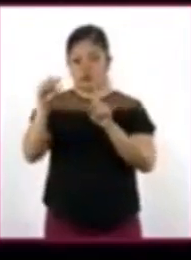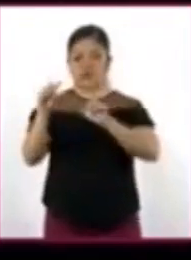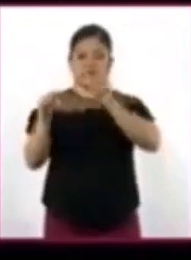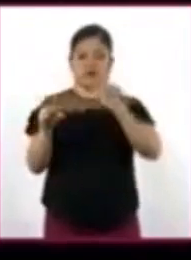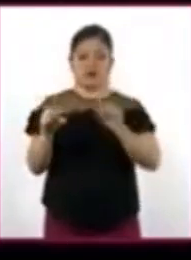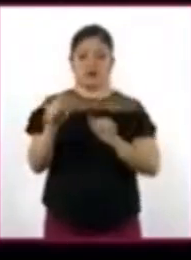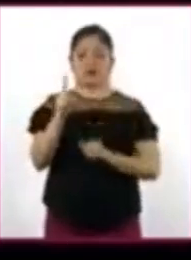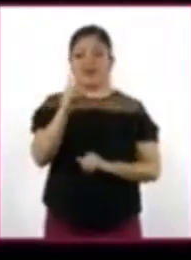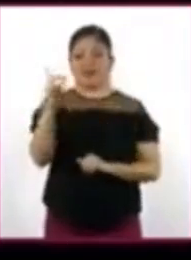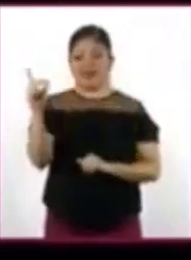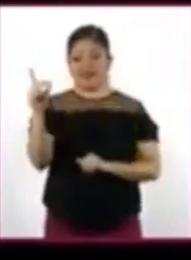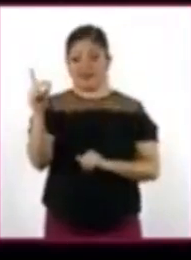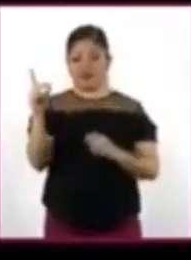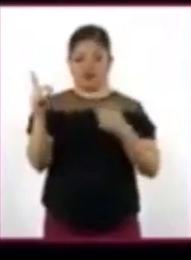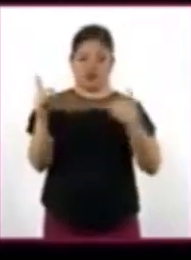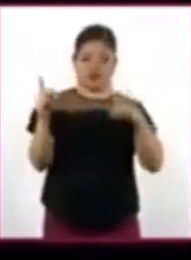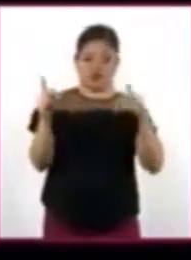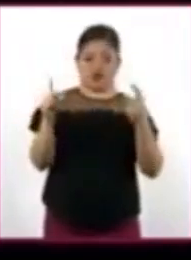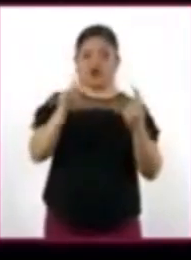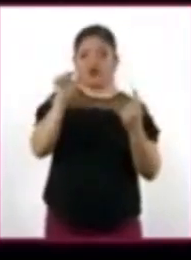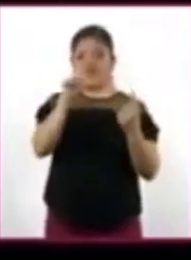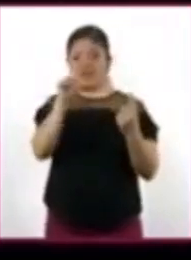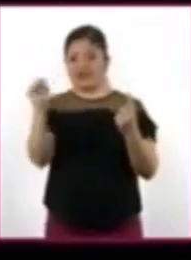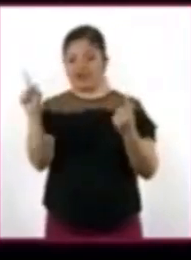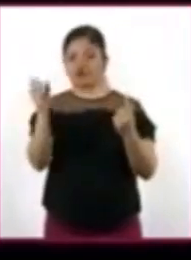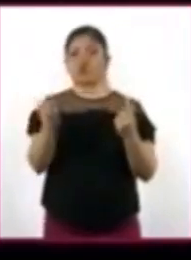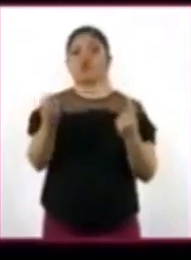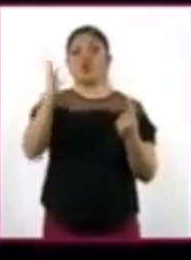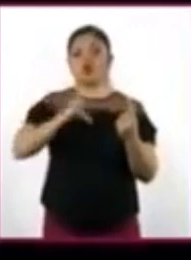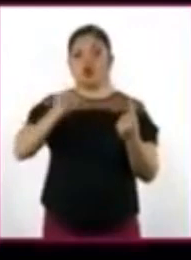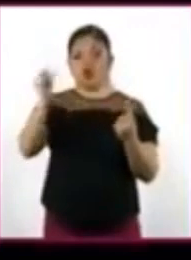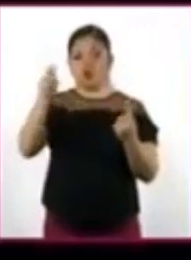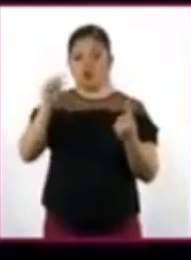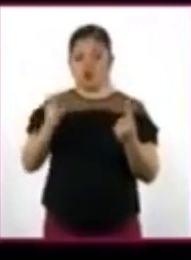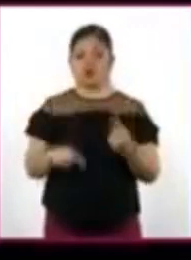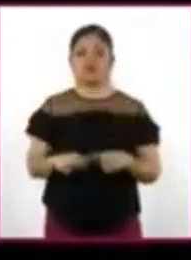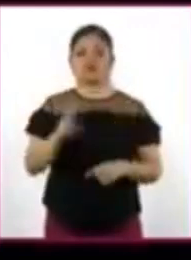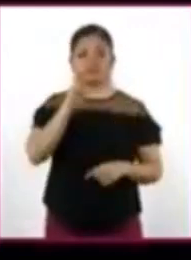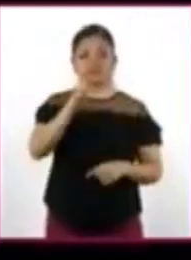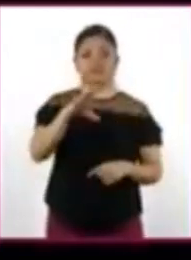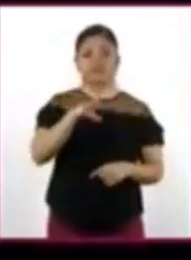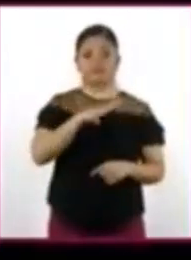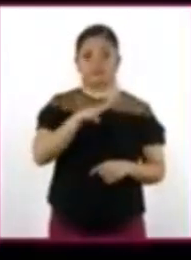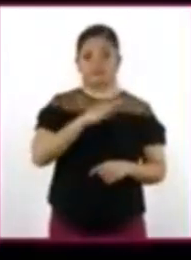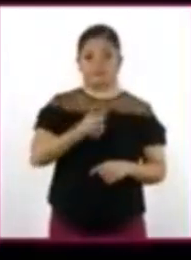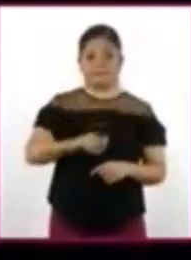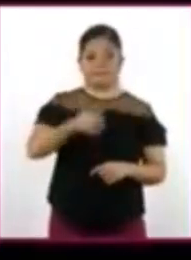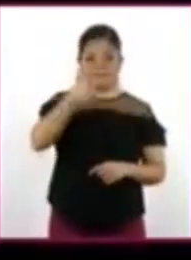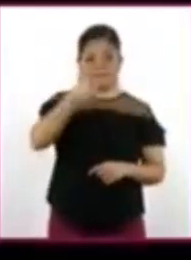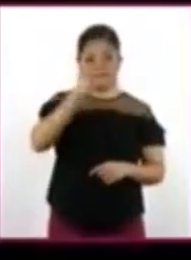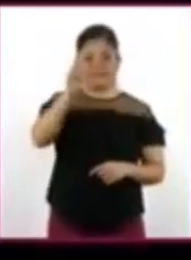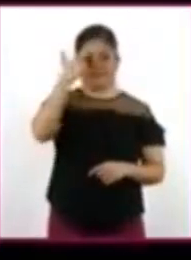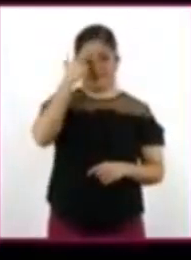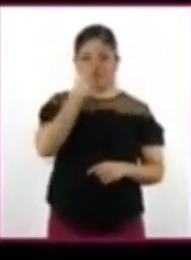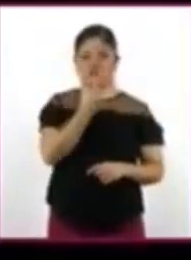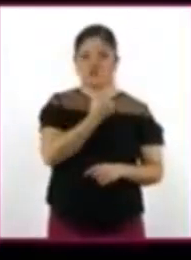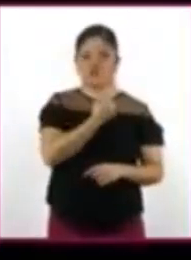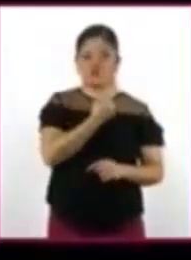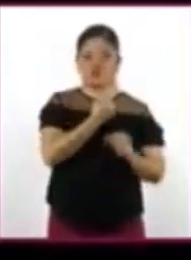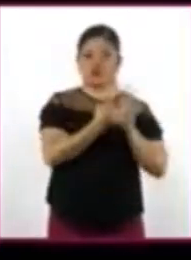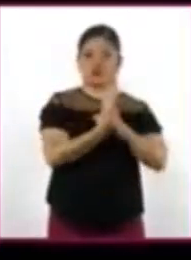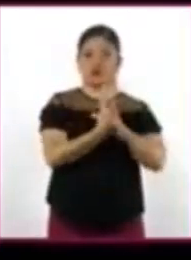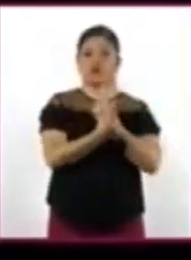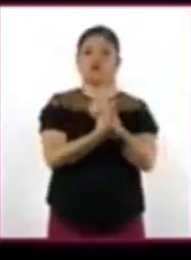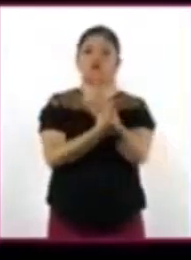derecho la cantidad de bloques. Ahora, fijémonos en el primer término, es decir, cuando teníamos el tiempo 1, teníamos